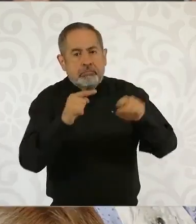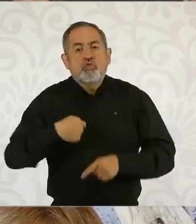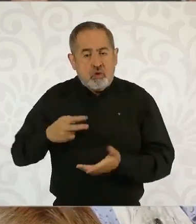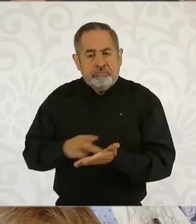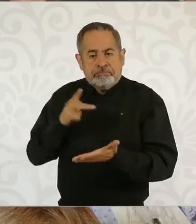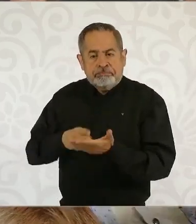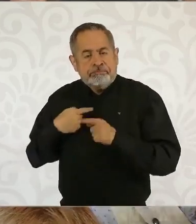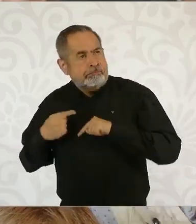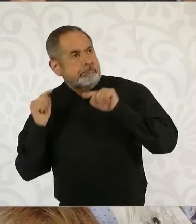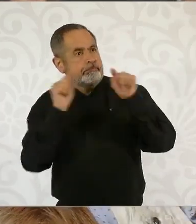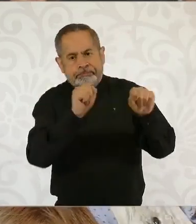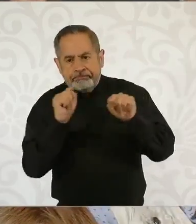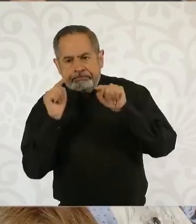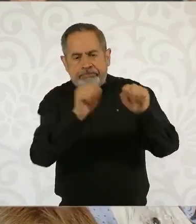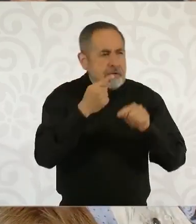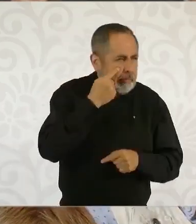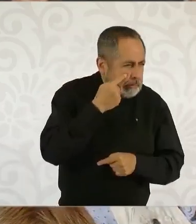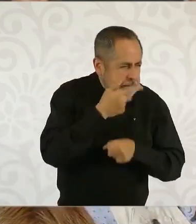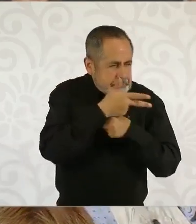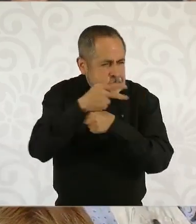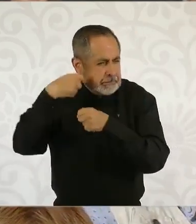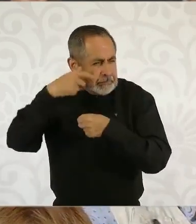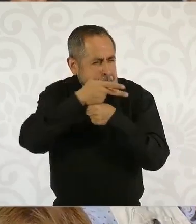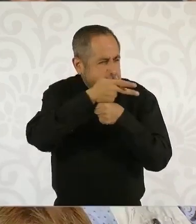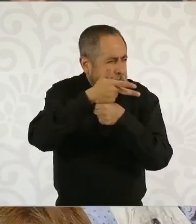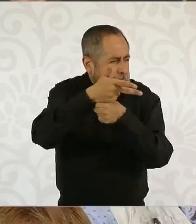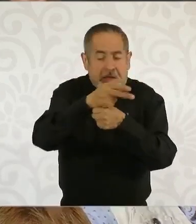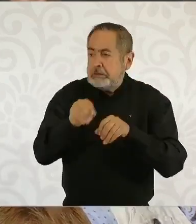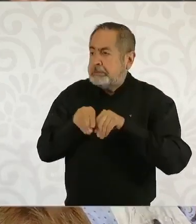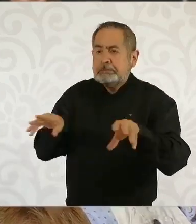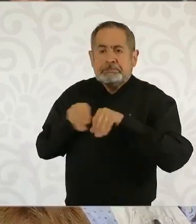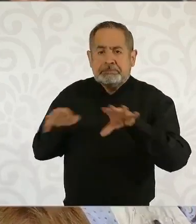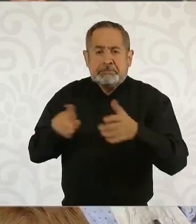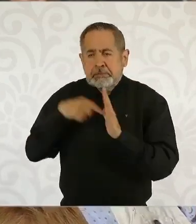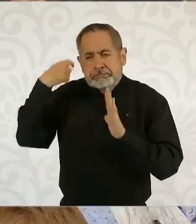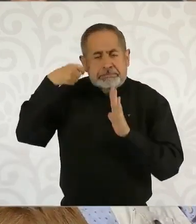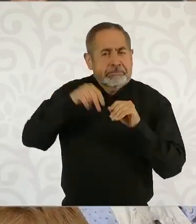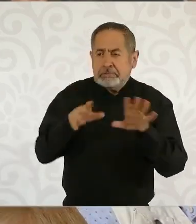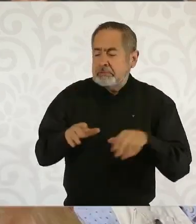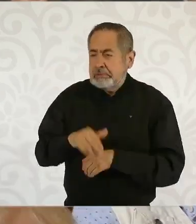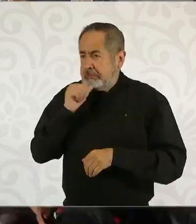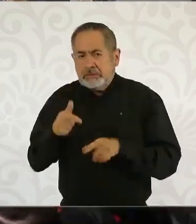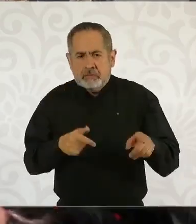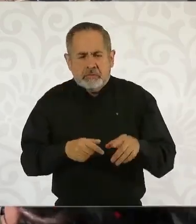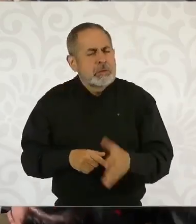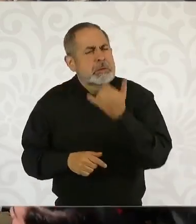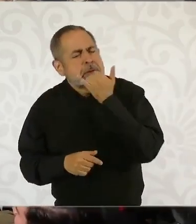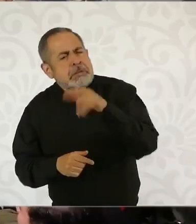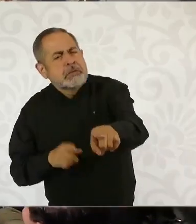la montaña, filmamos, publicamos reportajes. ¿Dices el